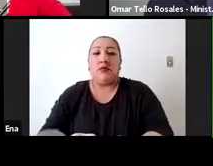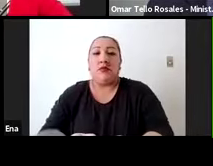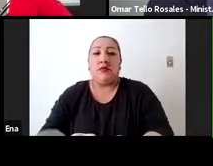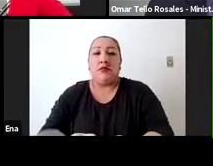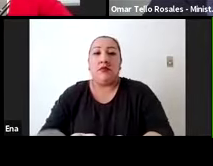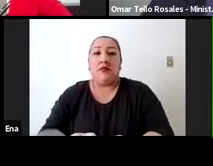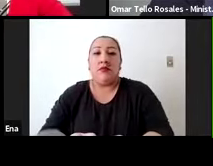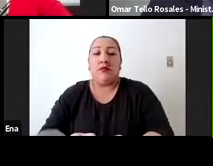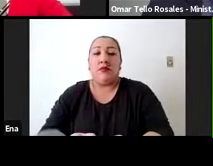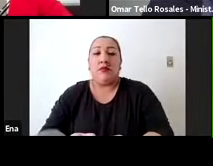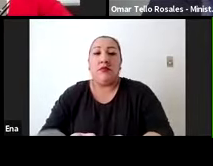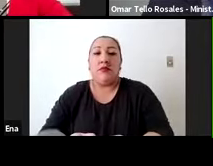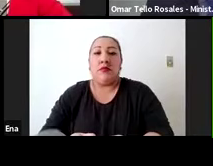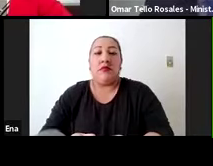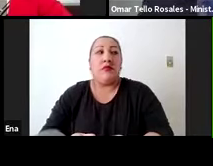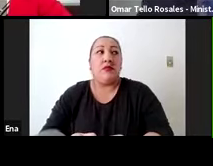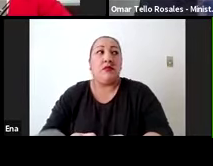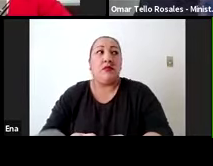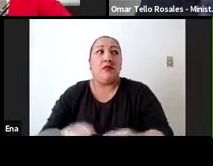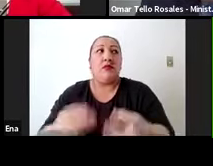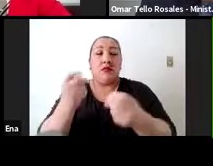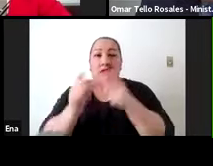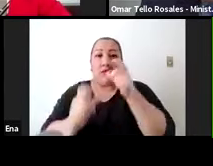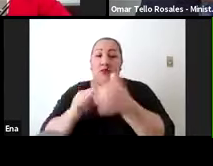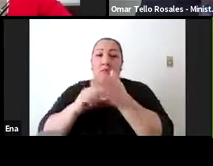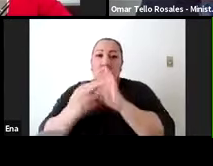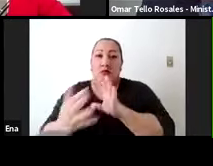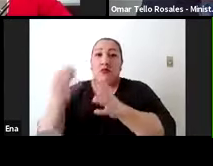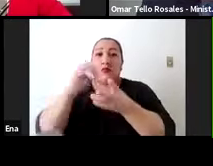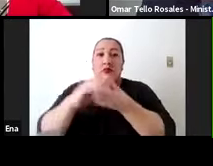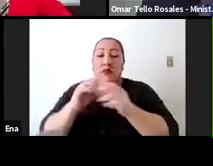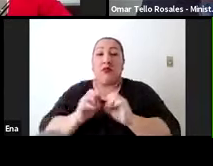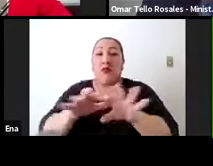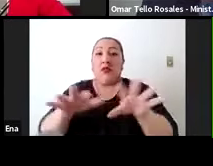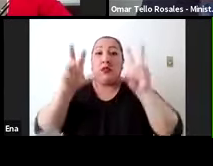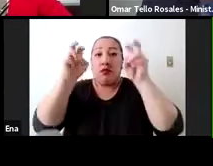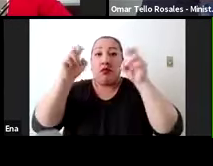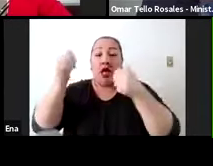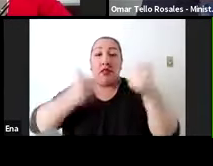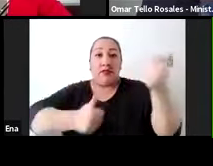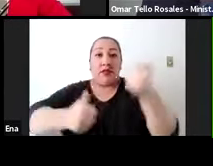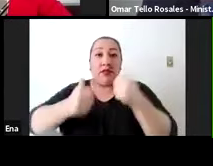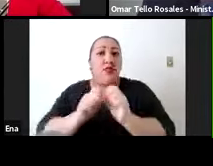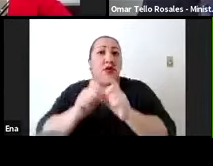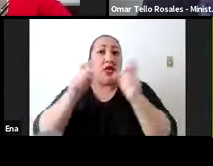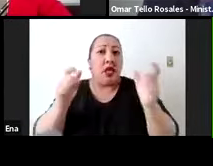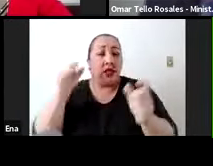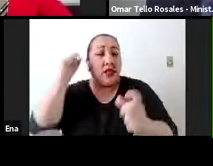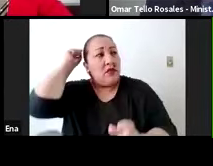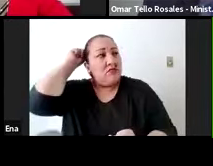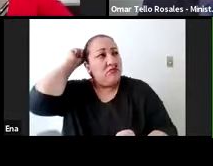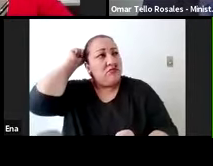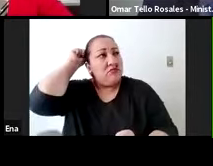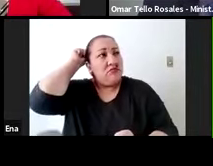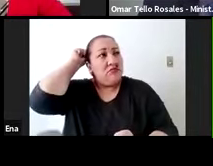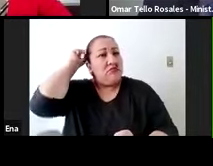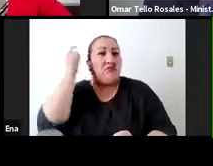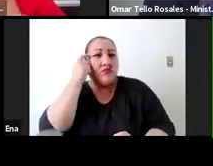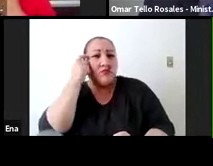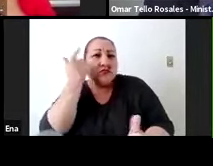a mucha población implica un despliegue administrativo muy grande y por consiguiente también una